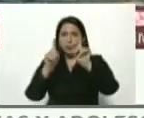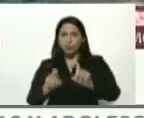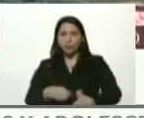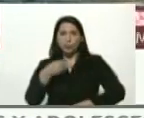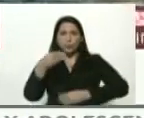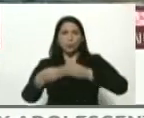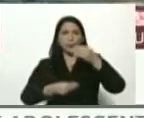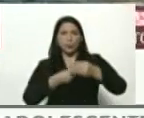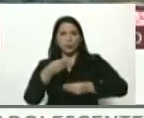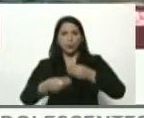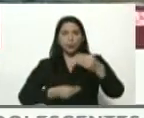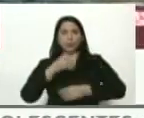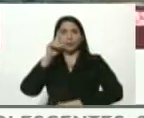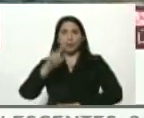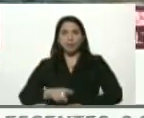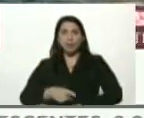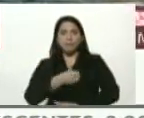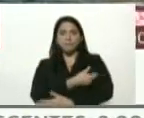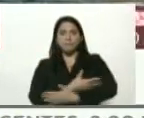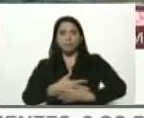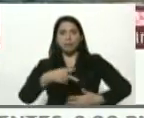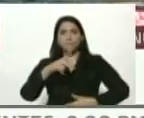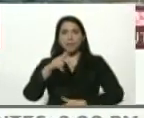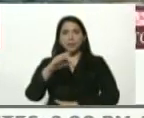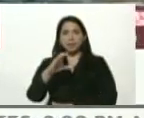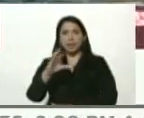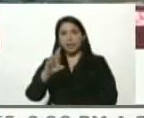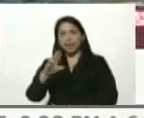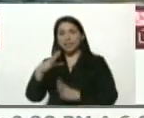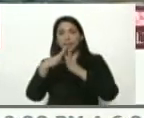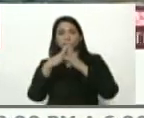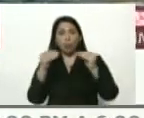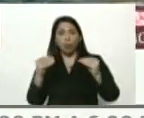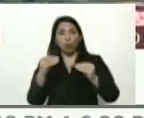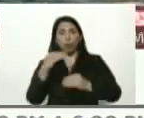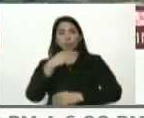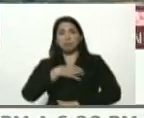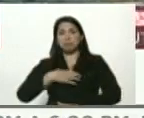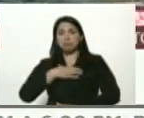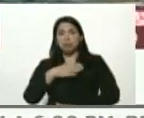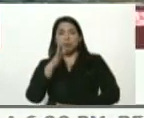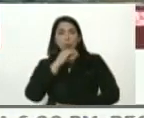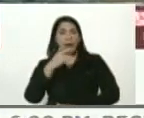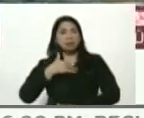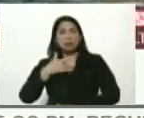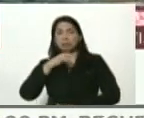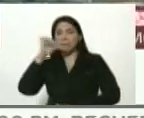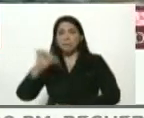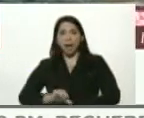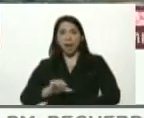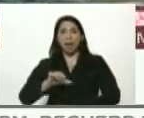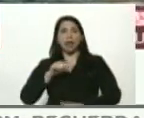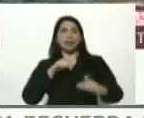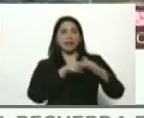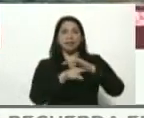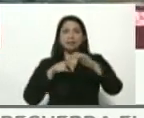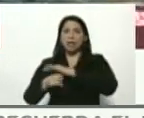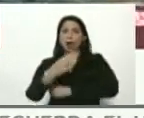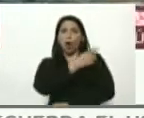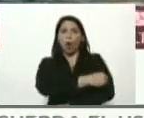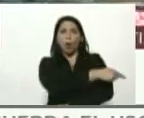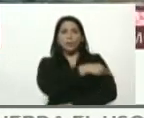rápidas y de prueba molecular. Todos están asintomáticos y fueron ingresados a hospitales y